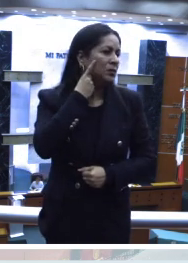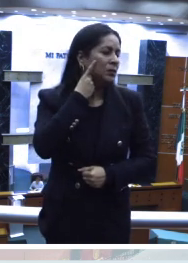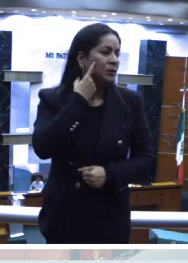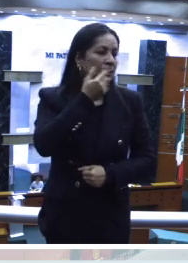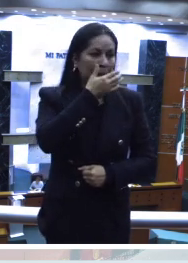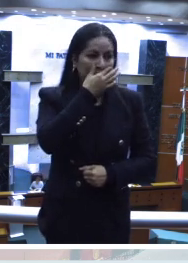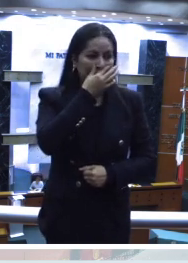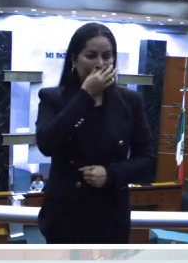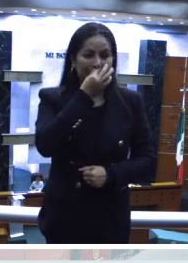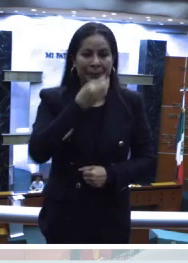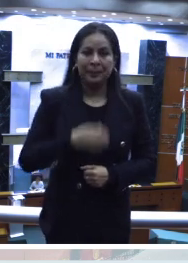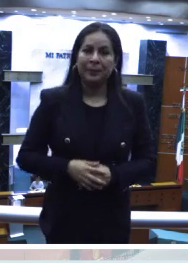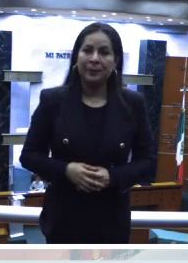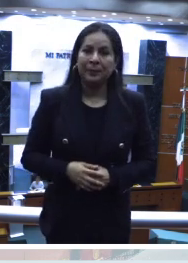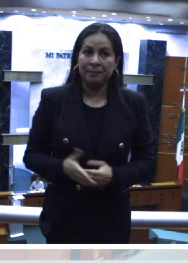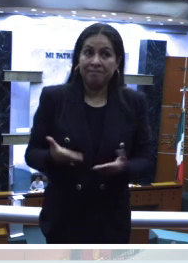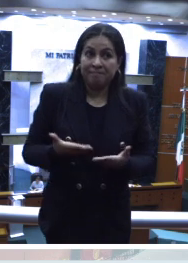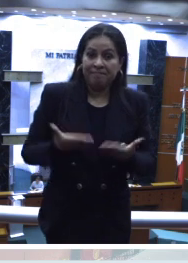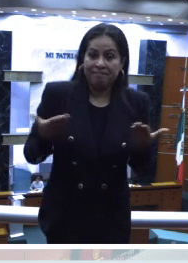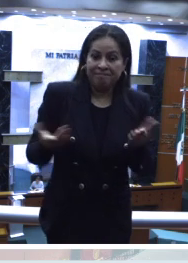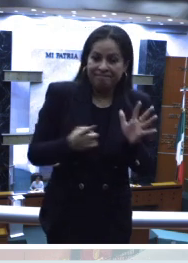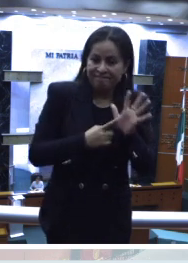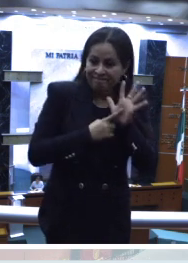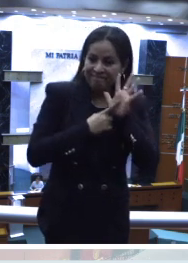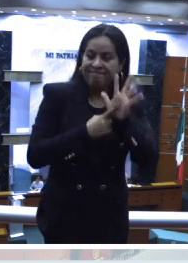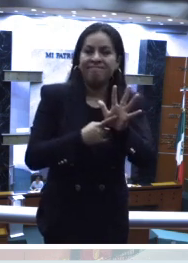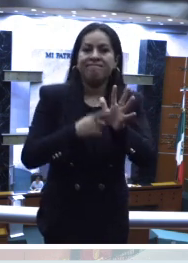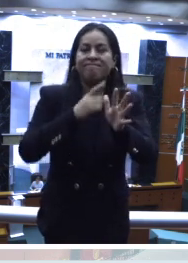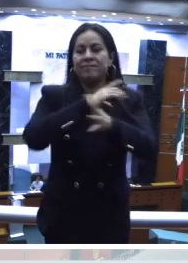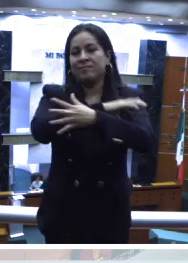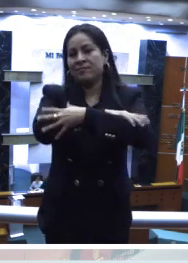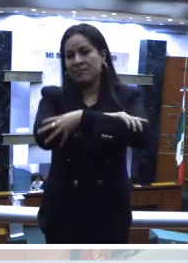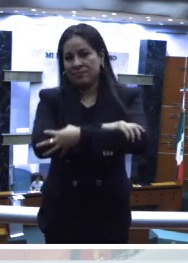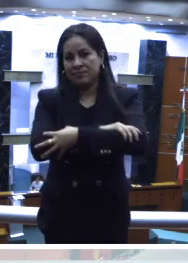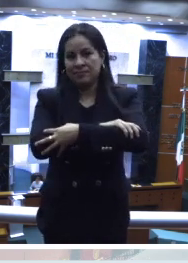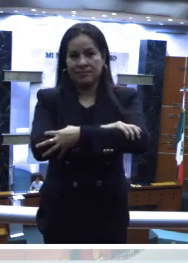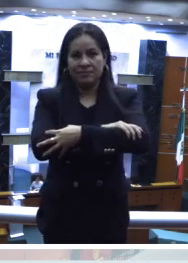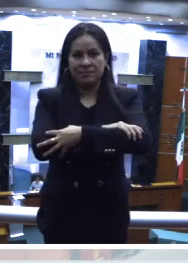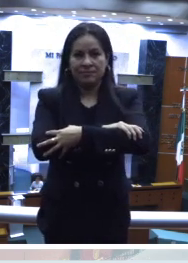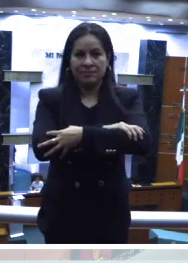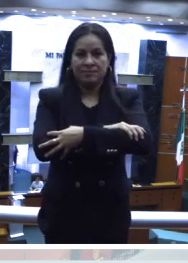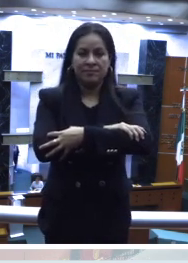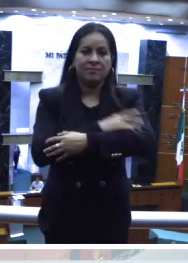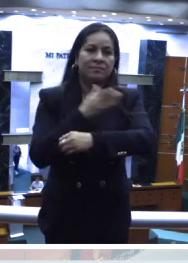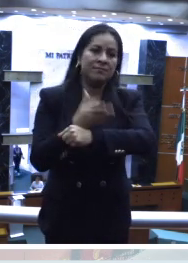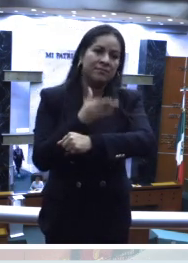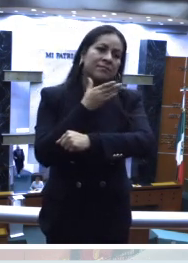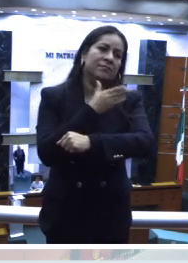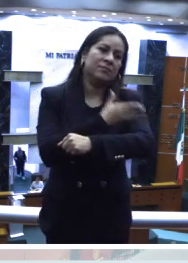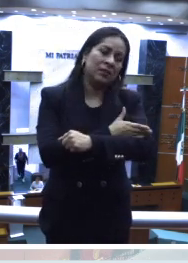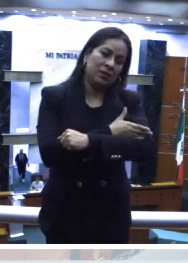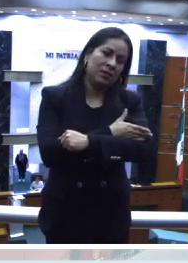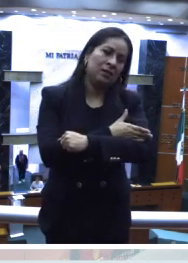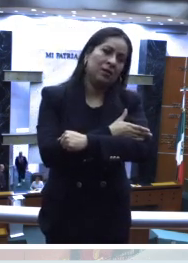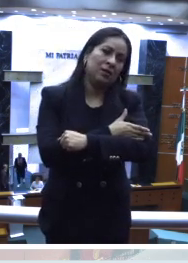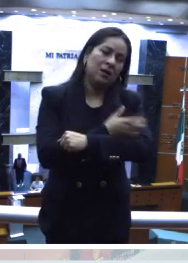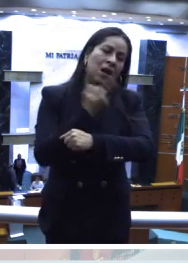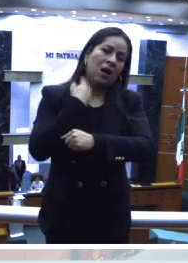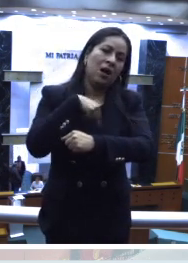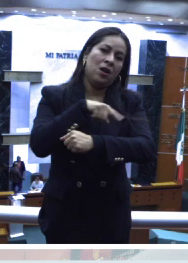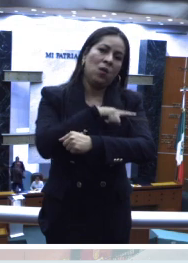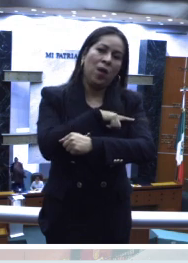diputados es tiempo de mostrar solidaridad y acompañamiento a